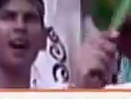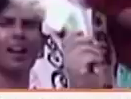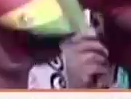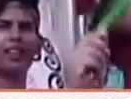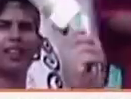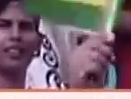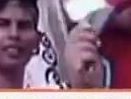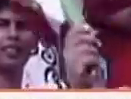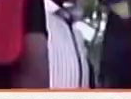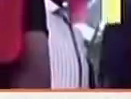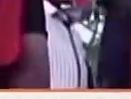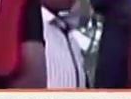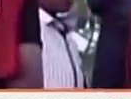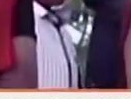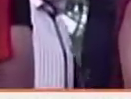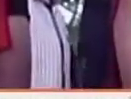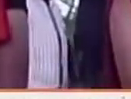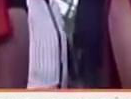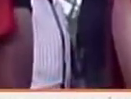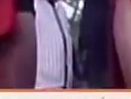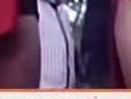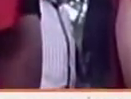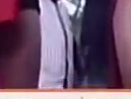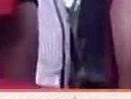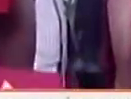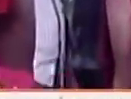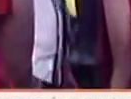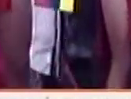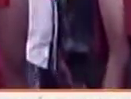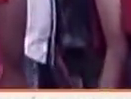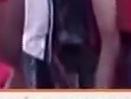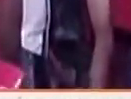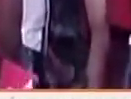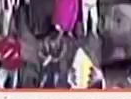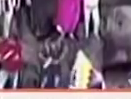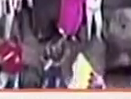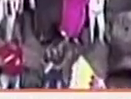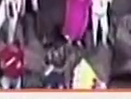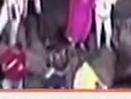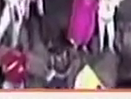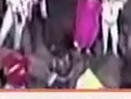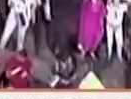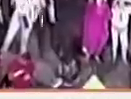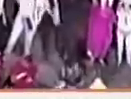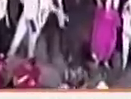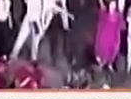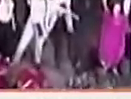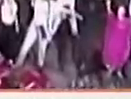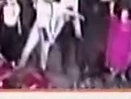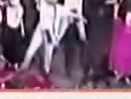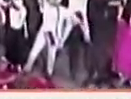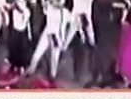alto de la revolución, con la bandera en alto del antiimperialismo, ¡que viva el